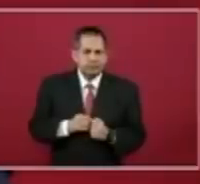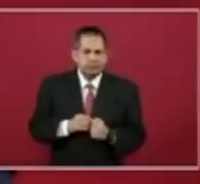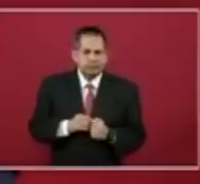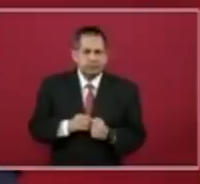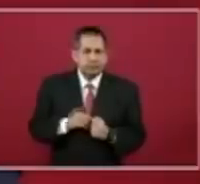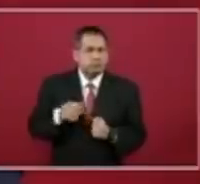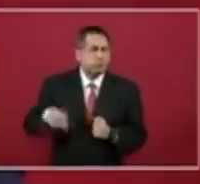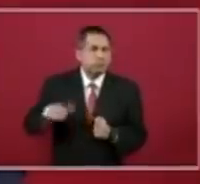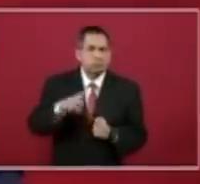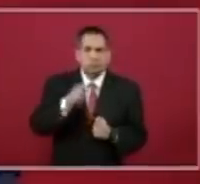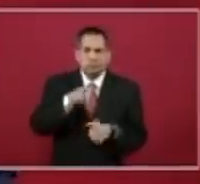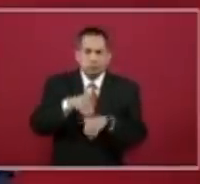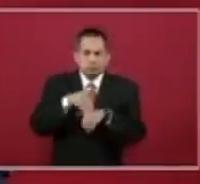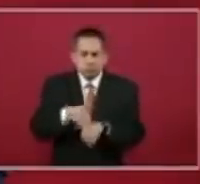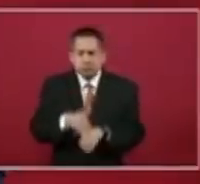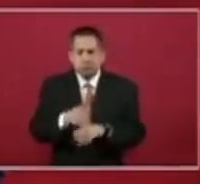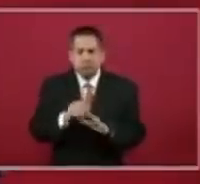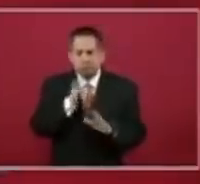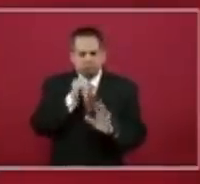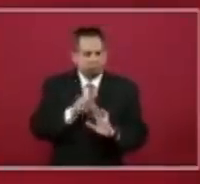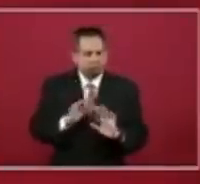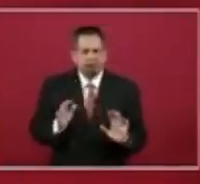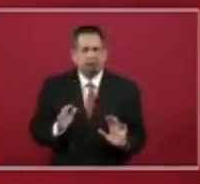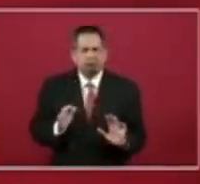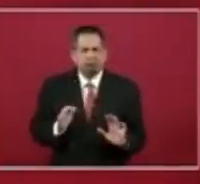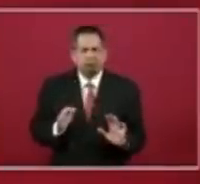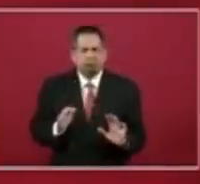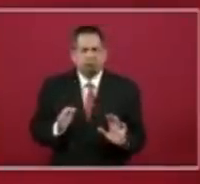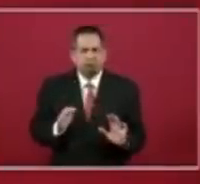sometidos a ningún